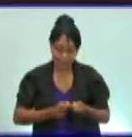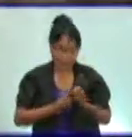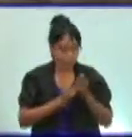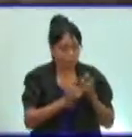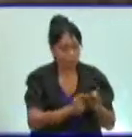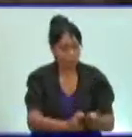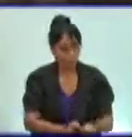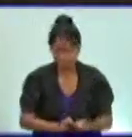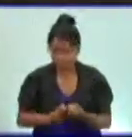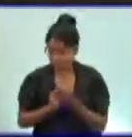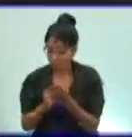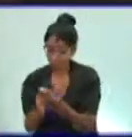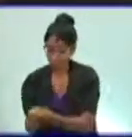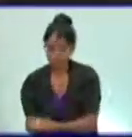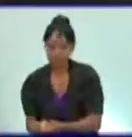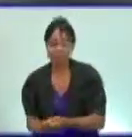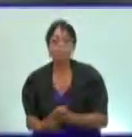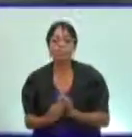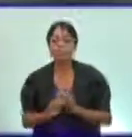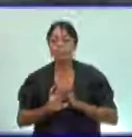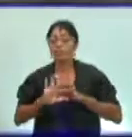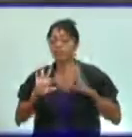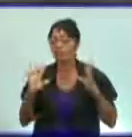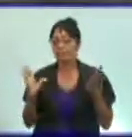en el zurrón queden